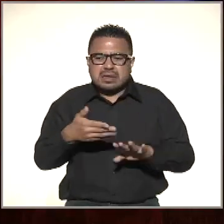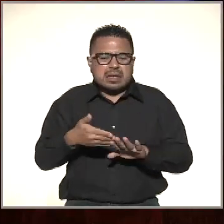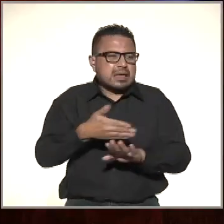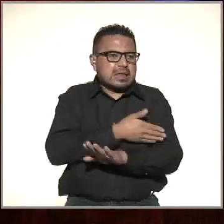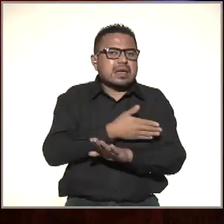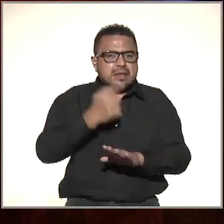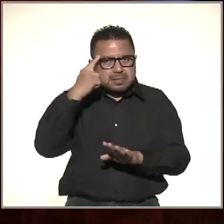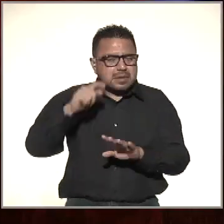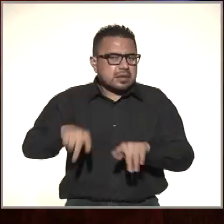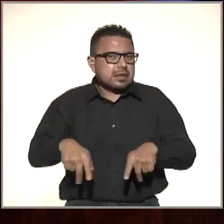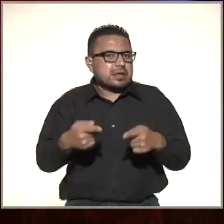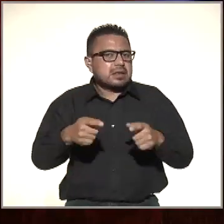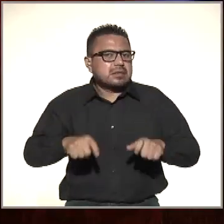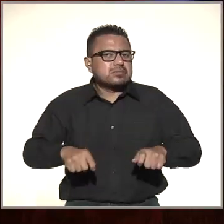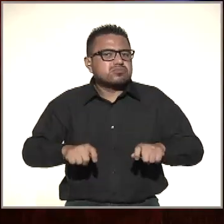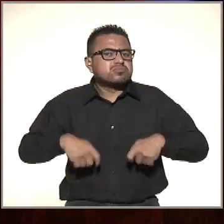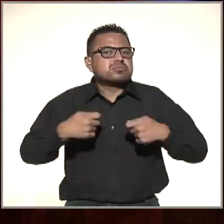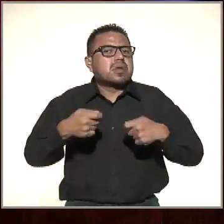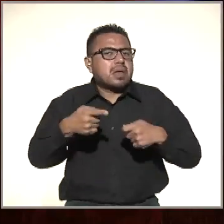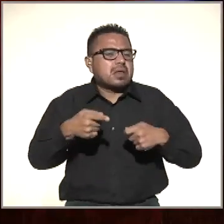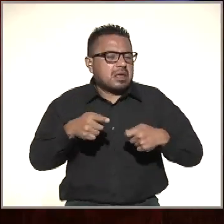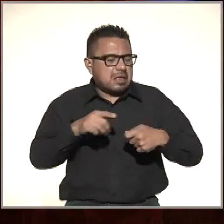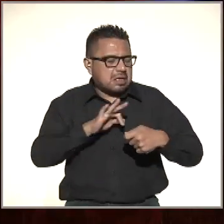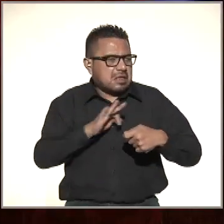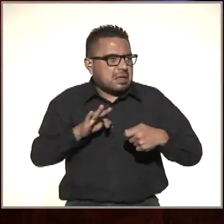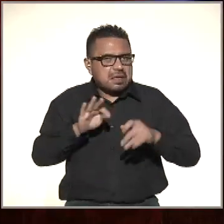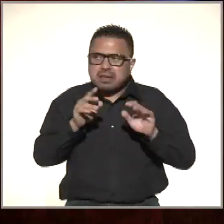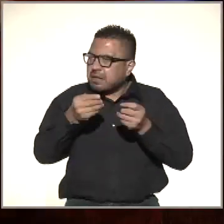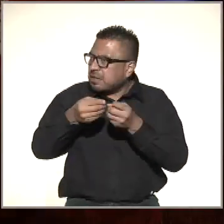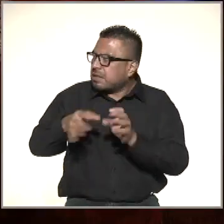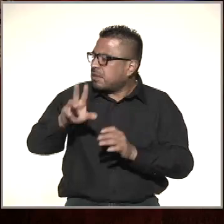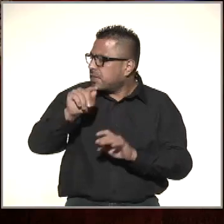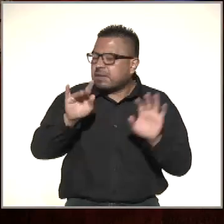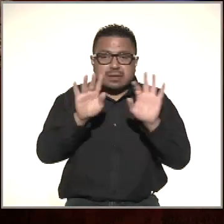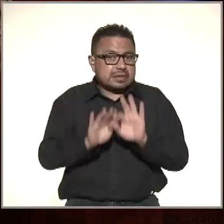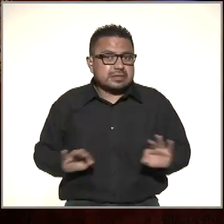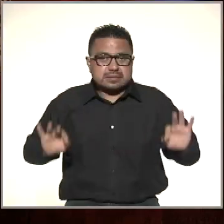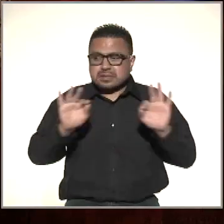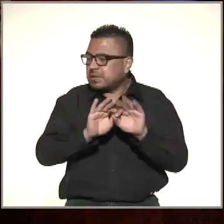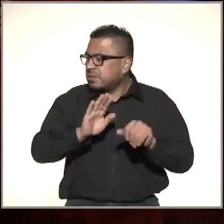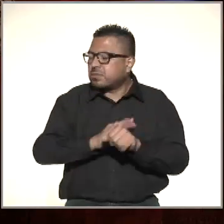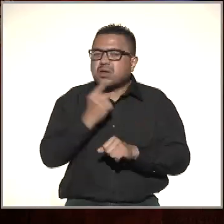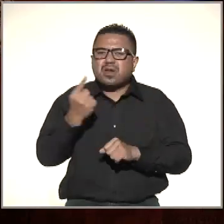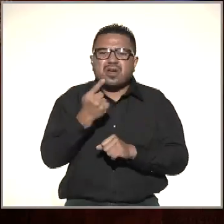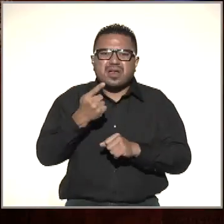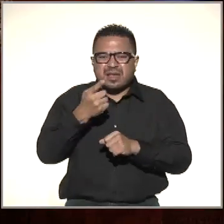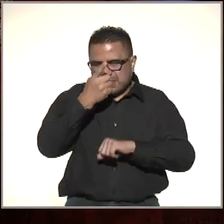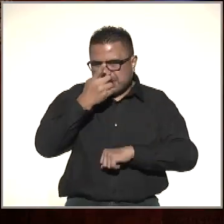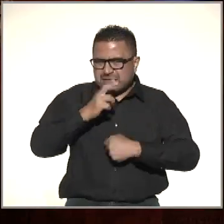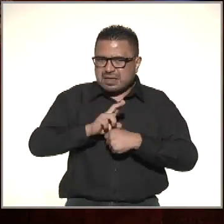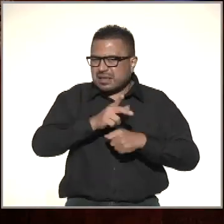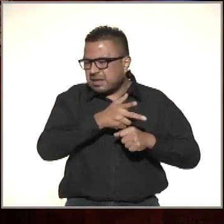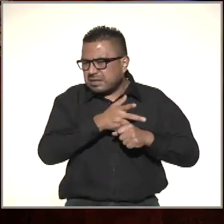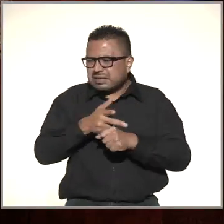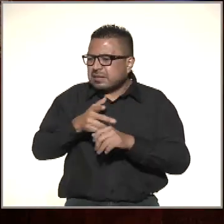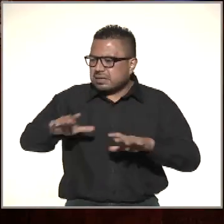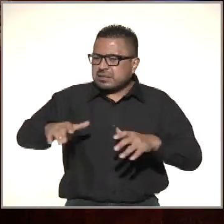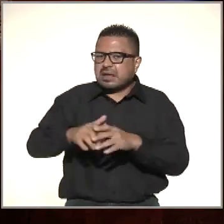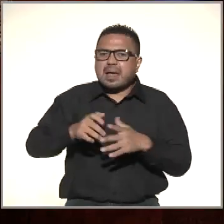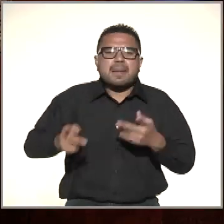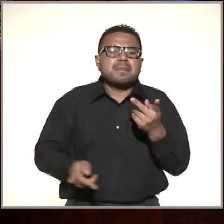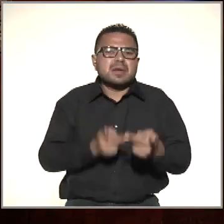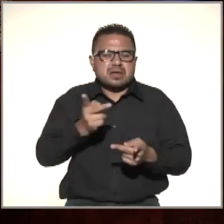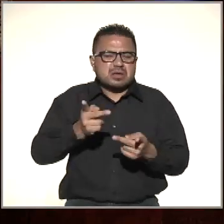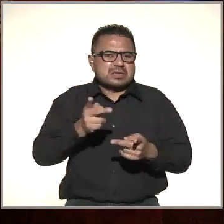para venderles este programa y que no se lo pierdan porque va a ser súper importante, pero la producción dejó unas preguntas específicas que